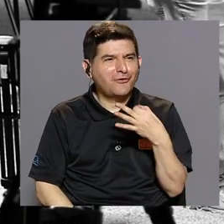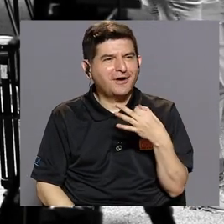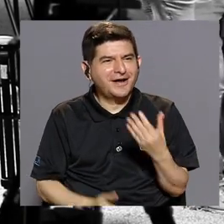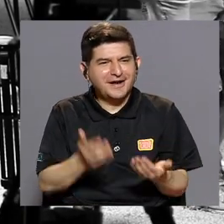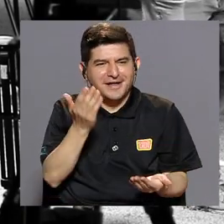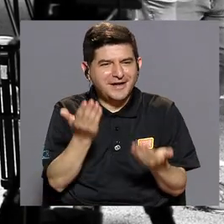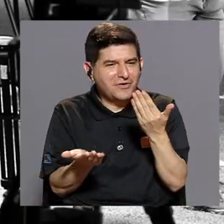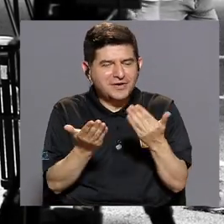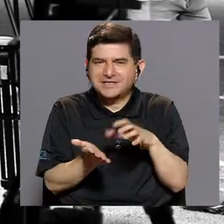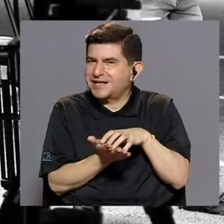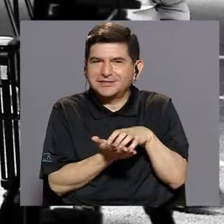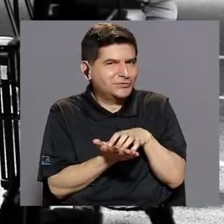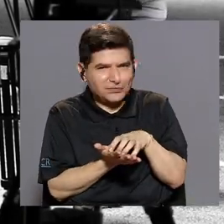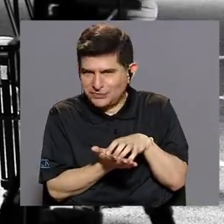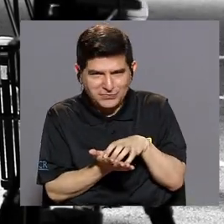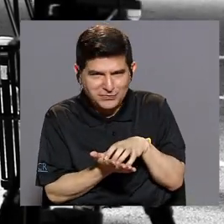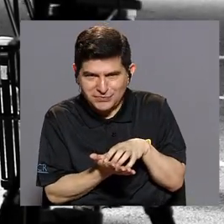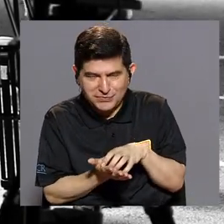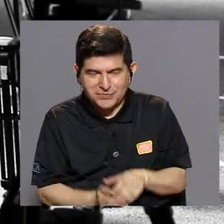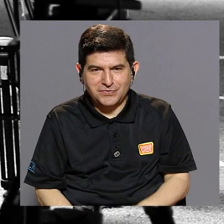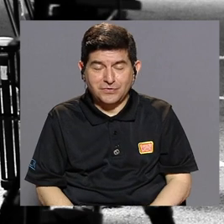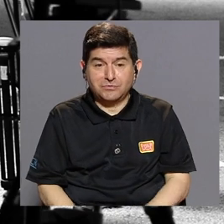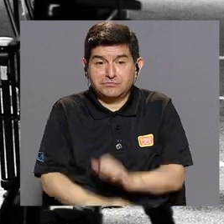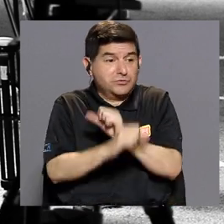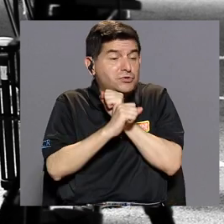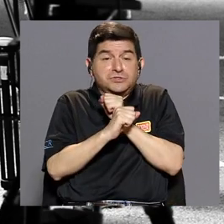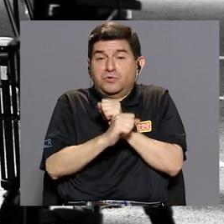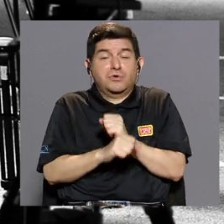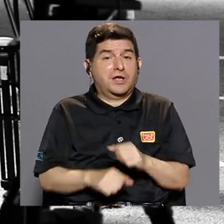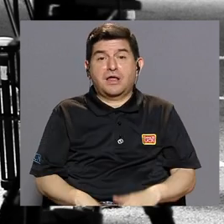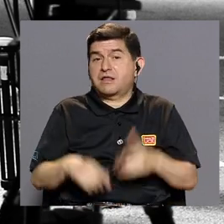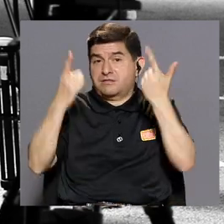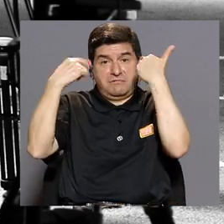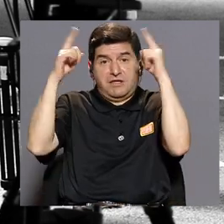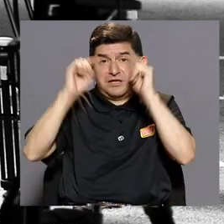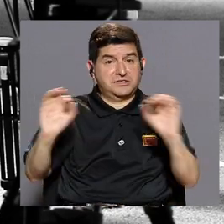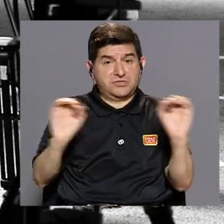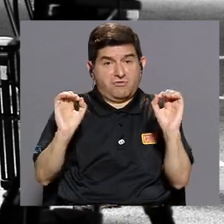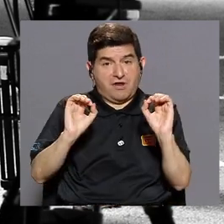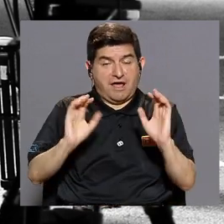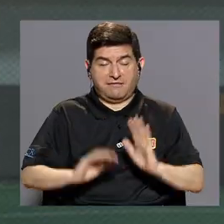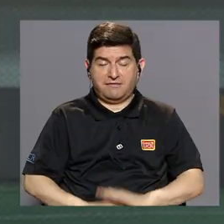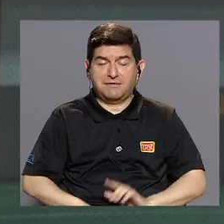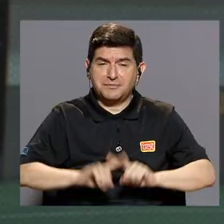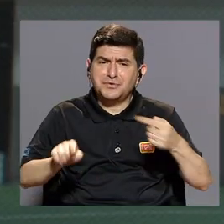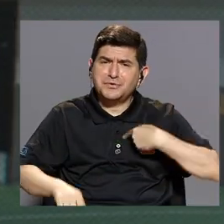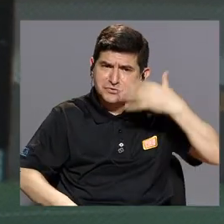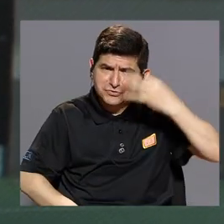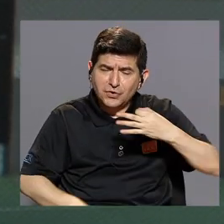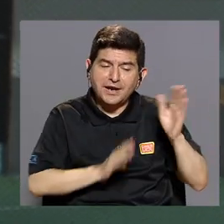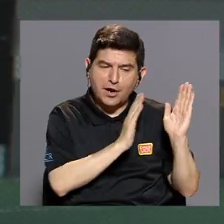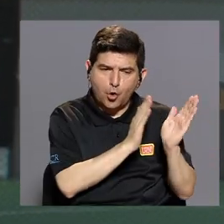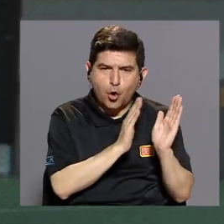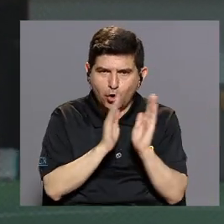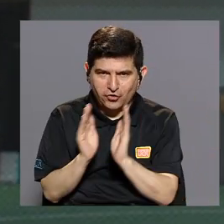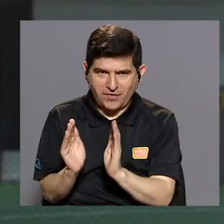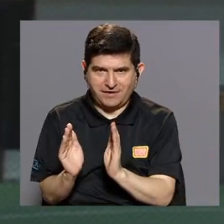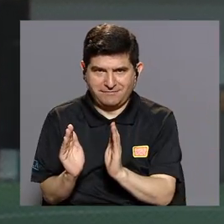esto sí, no lo dudo, ¿verdad? No te garantiza el éxito, nada. Pero yo creo que el